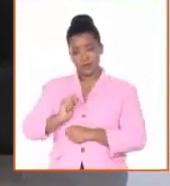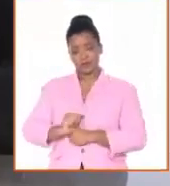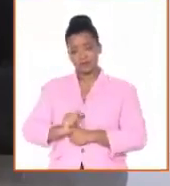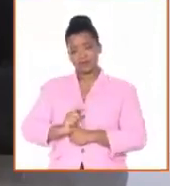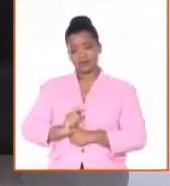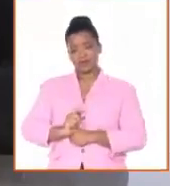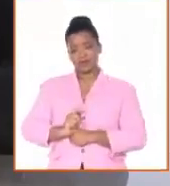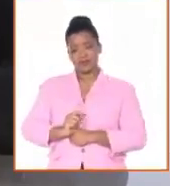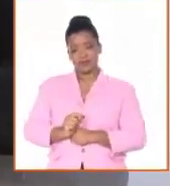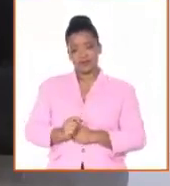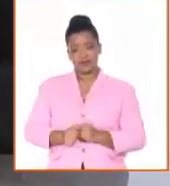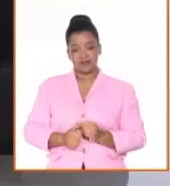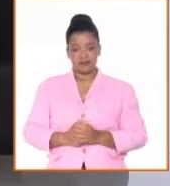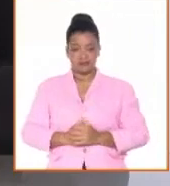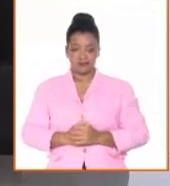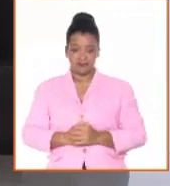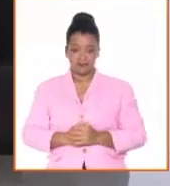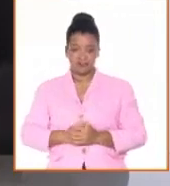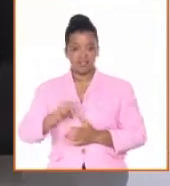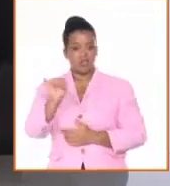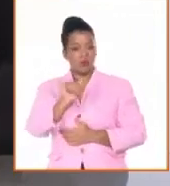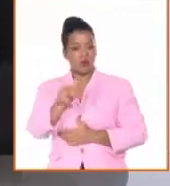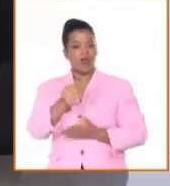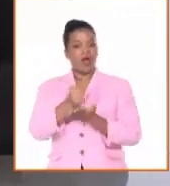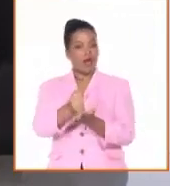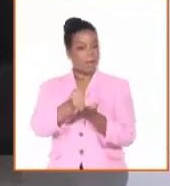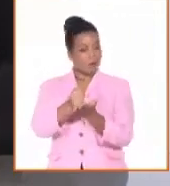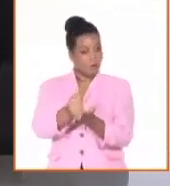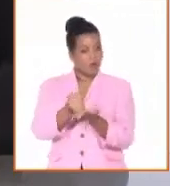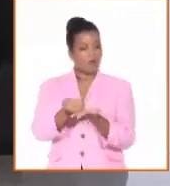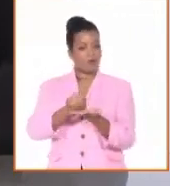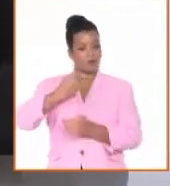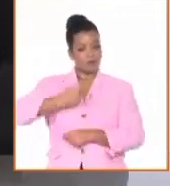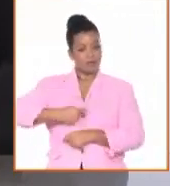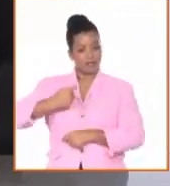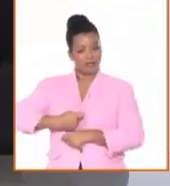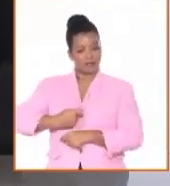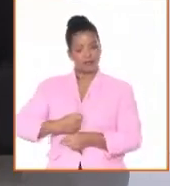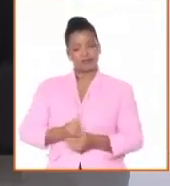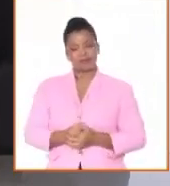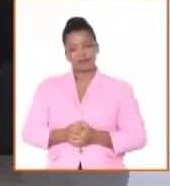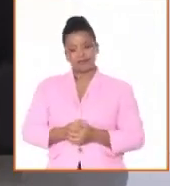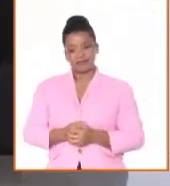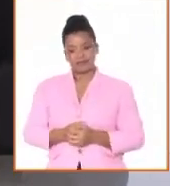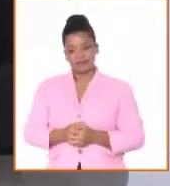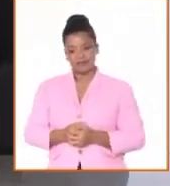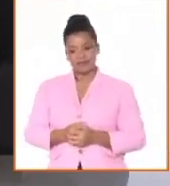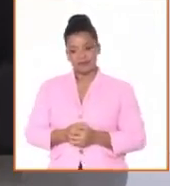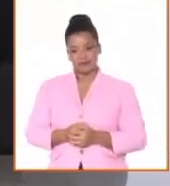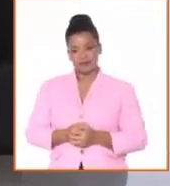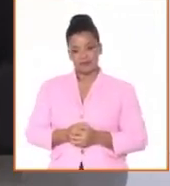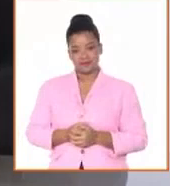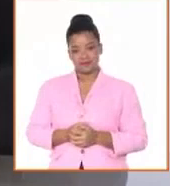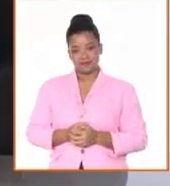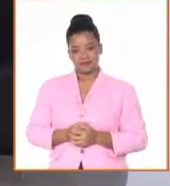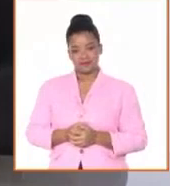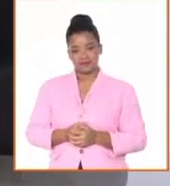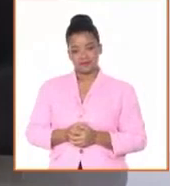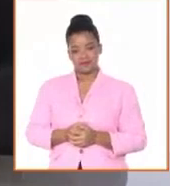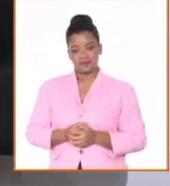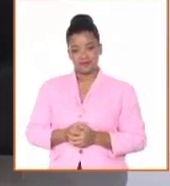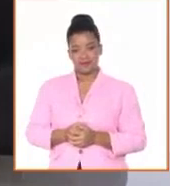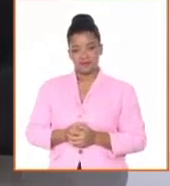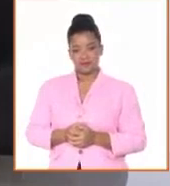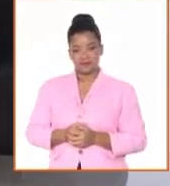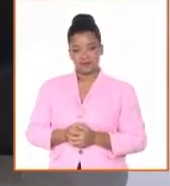lleva inclusive un buen apoyo de asesoramiento jurídico señalar que aquí no solo los registradores